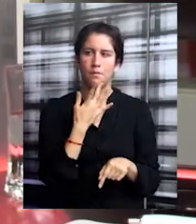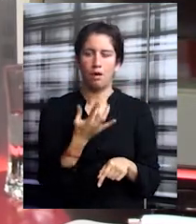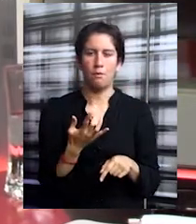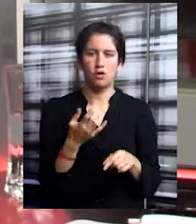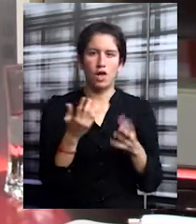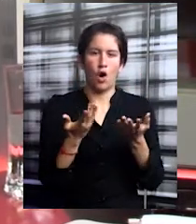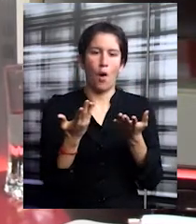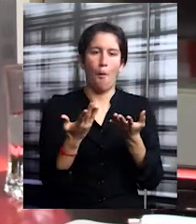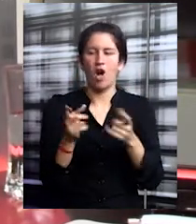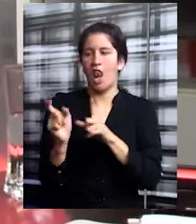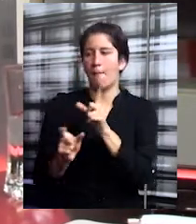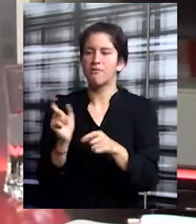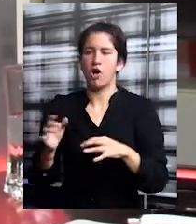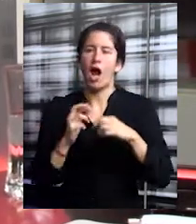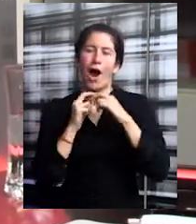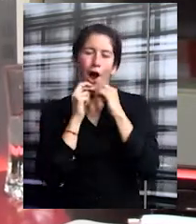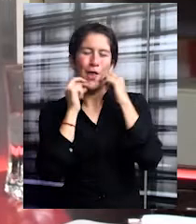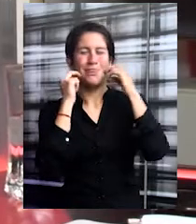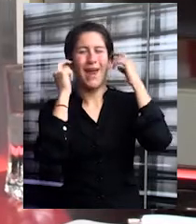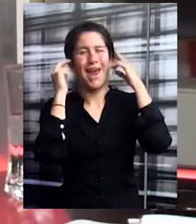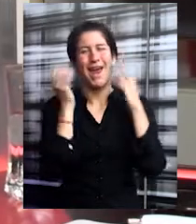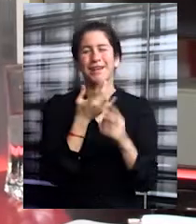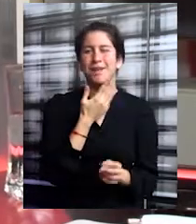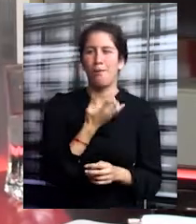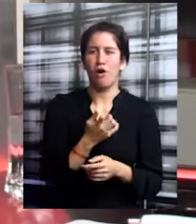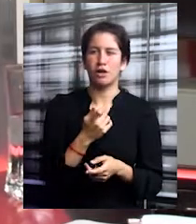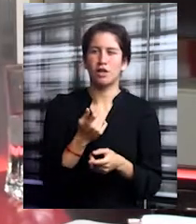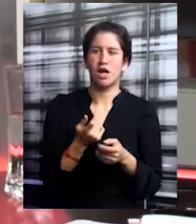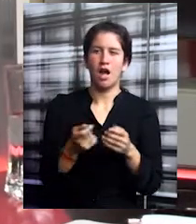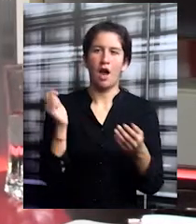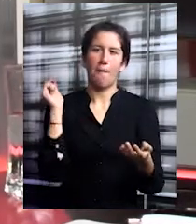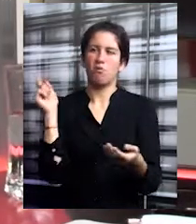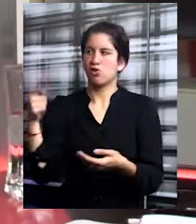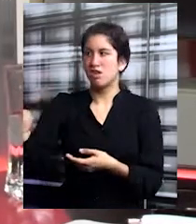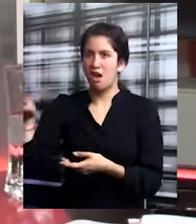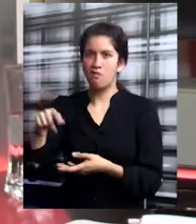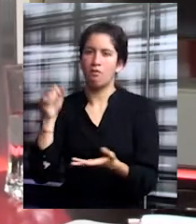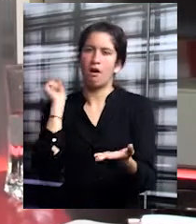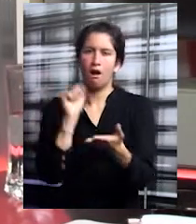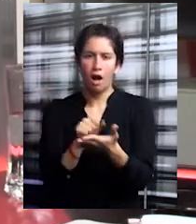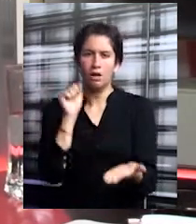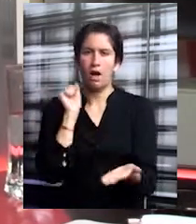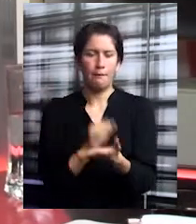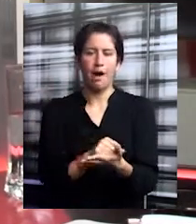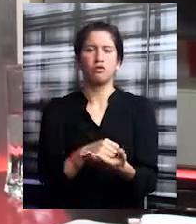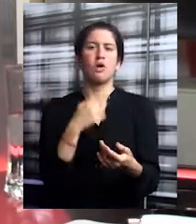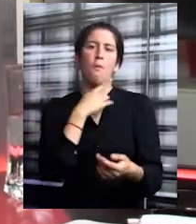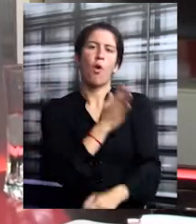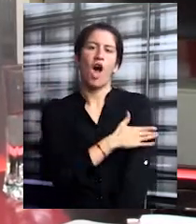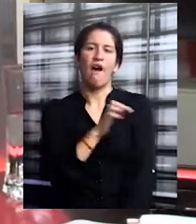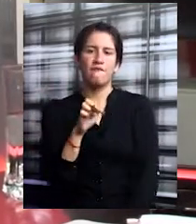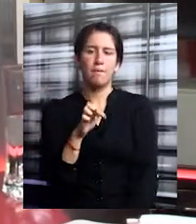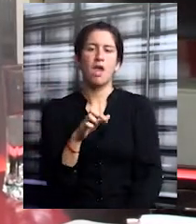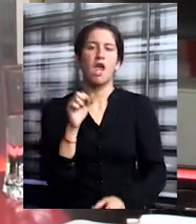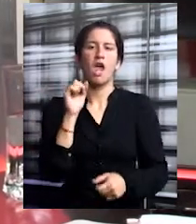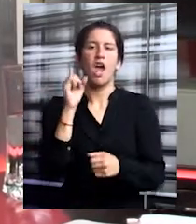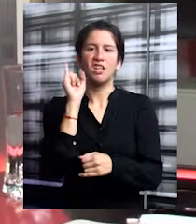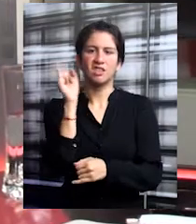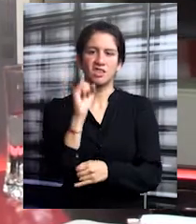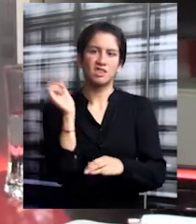porque lisa y llanamente iba a tener una constitución, como si la gente no estuviera reclamando, por ejemplo, por la AFP, por la ISAPRE, por un montón de otras